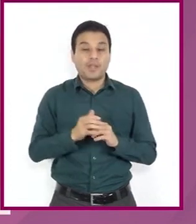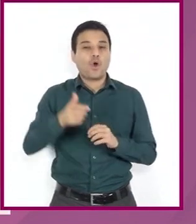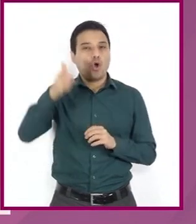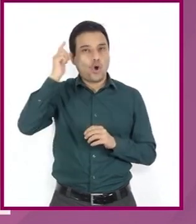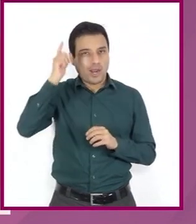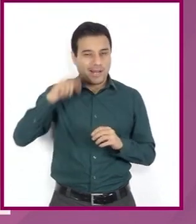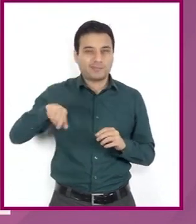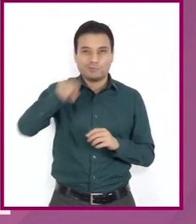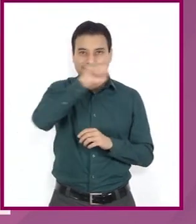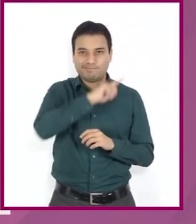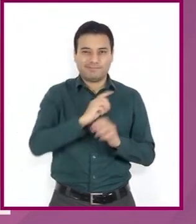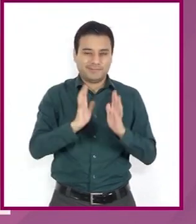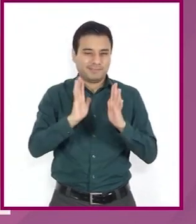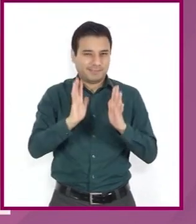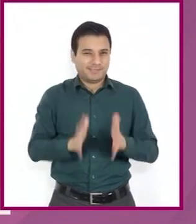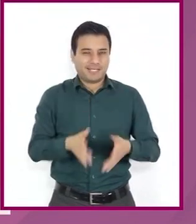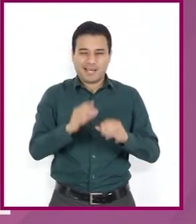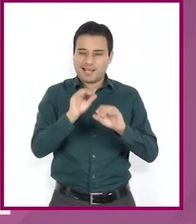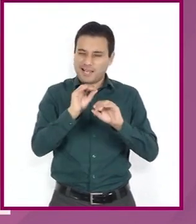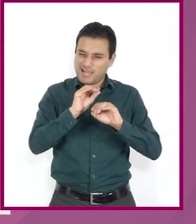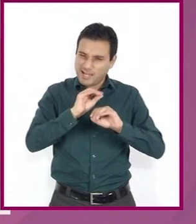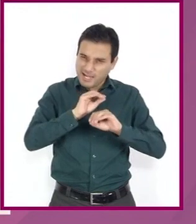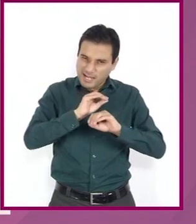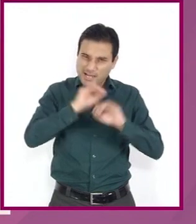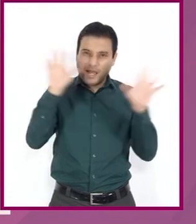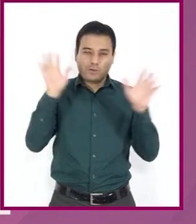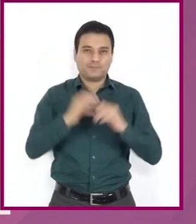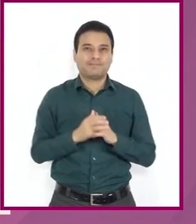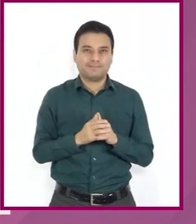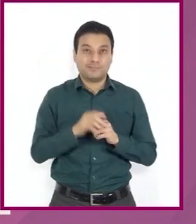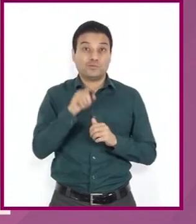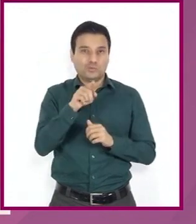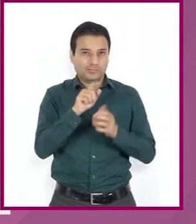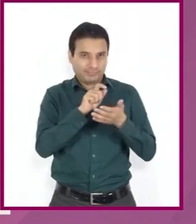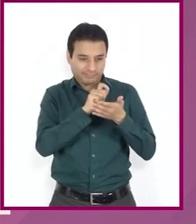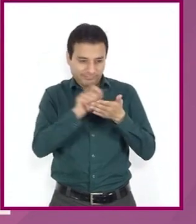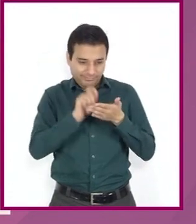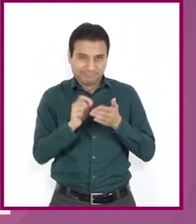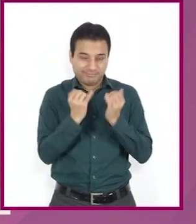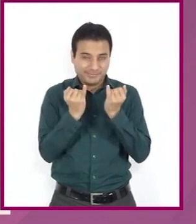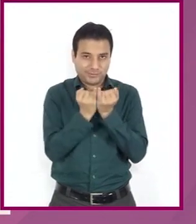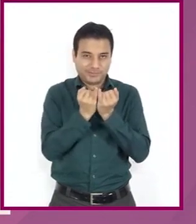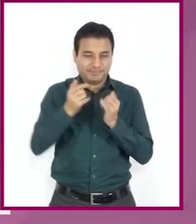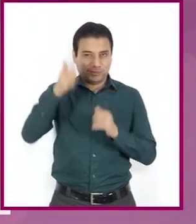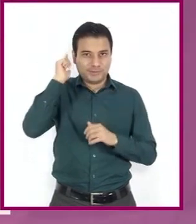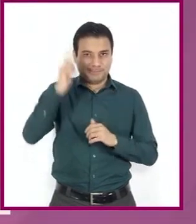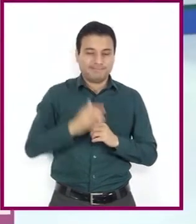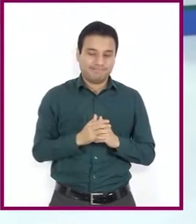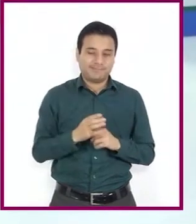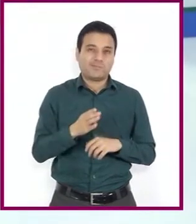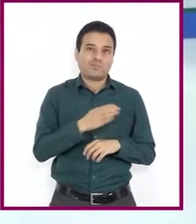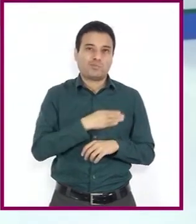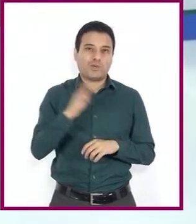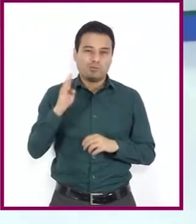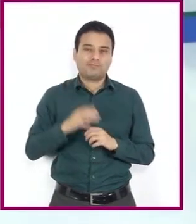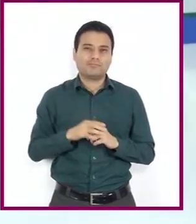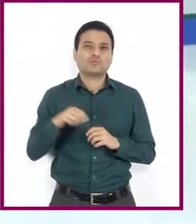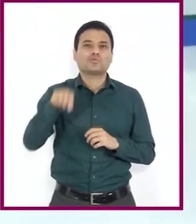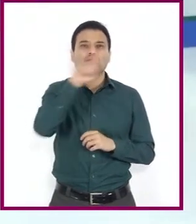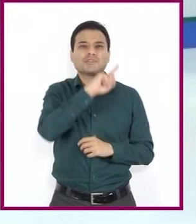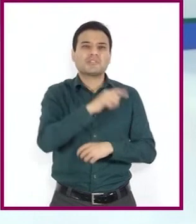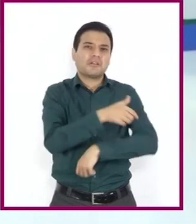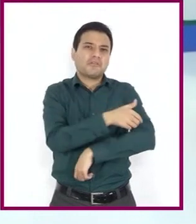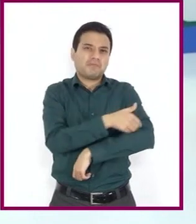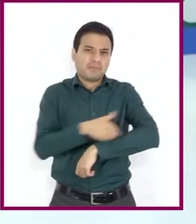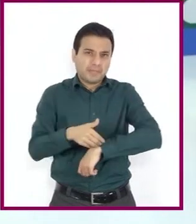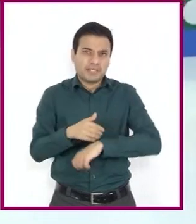casa les haya quedado igual o mejor que la que les muestro. Bueno, los invito a que comenten con su